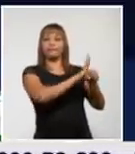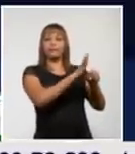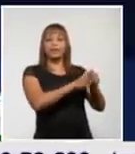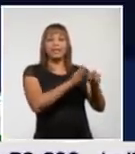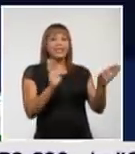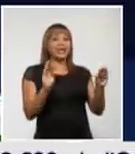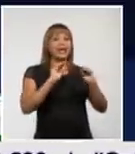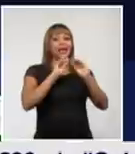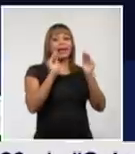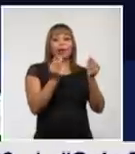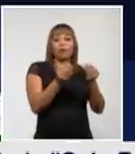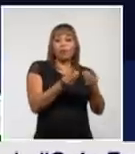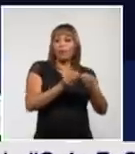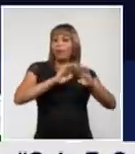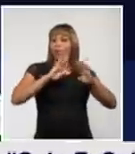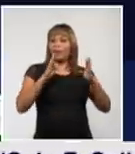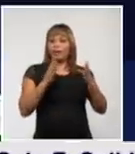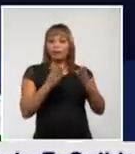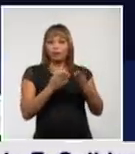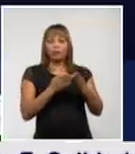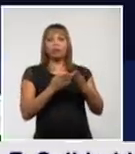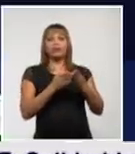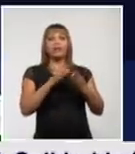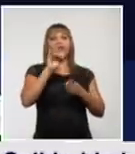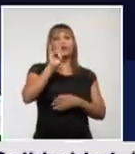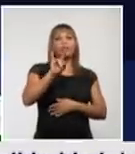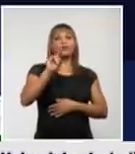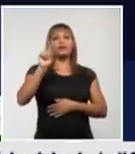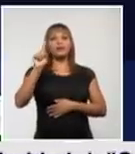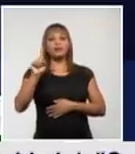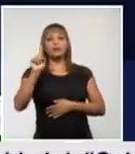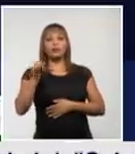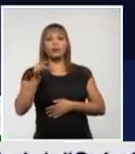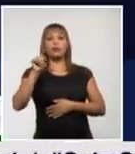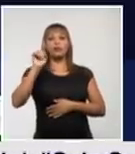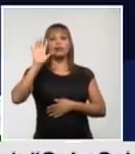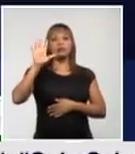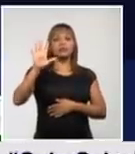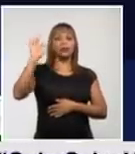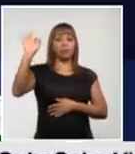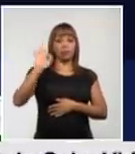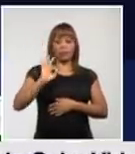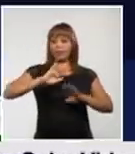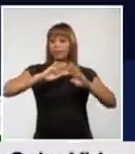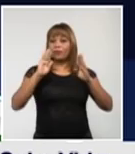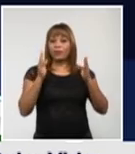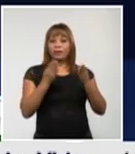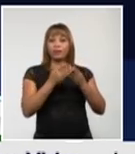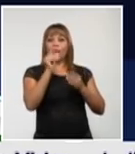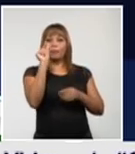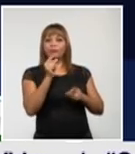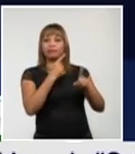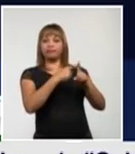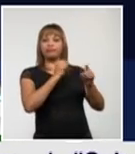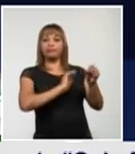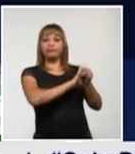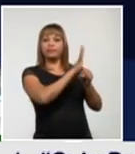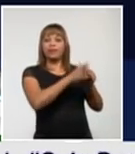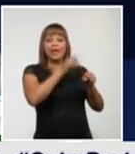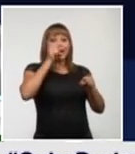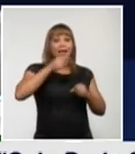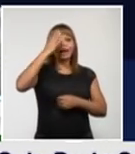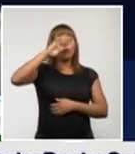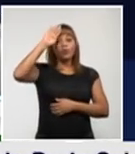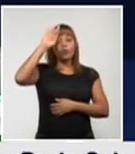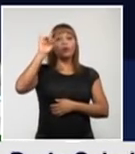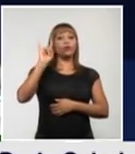de toda la pandemia, el 91,5% de todos los diagnosticados en Cuba, fíjense,